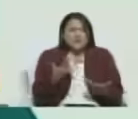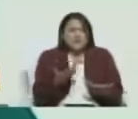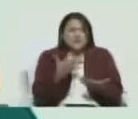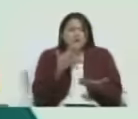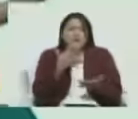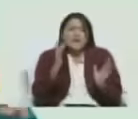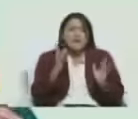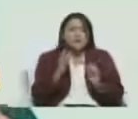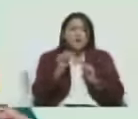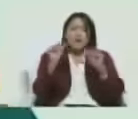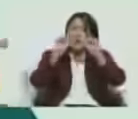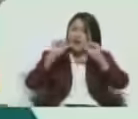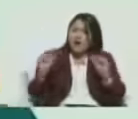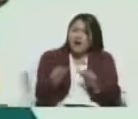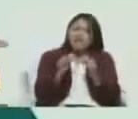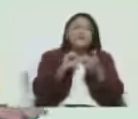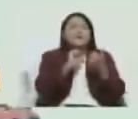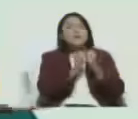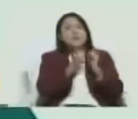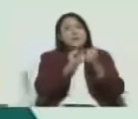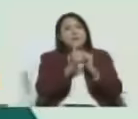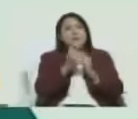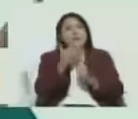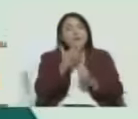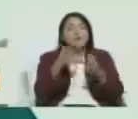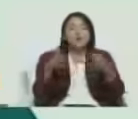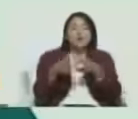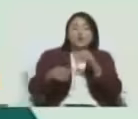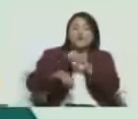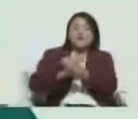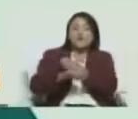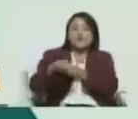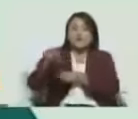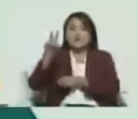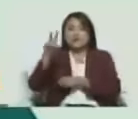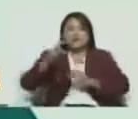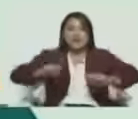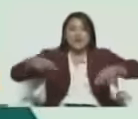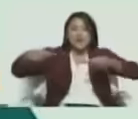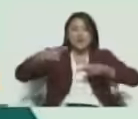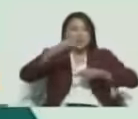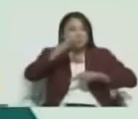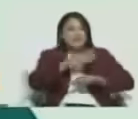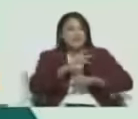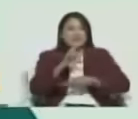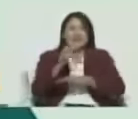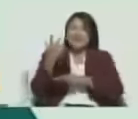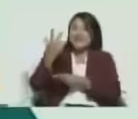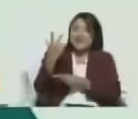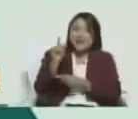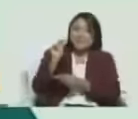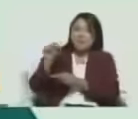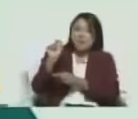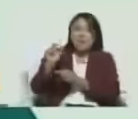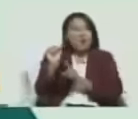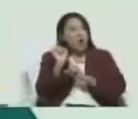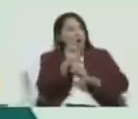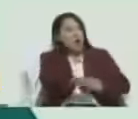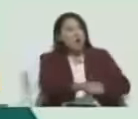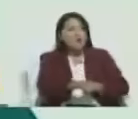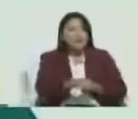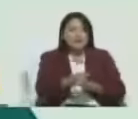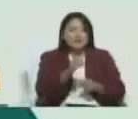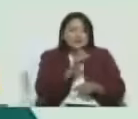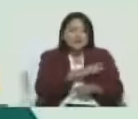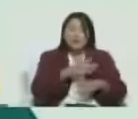ejemplo, ver crecer a la Vinotinto en el juego ante Chile, haciéndole tres goles en un partido, habla de